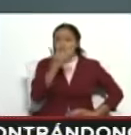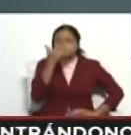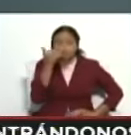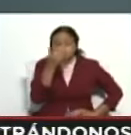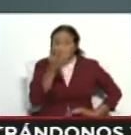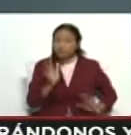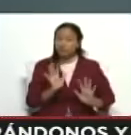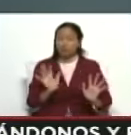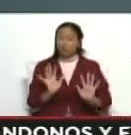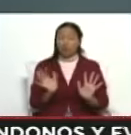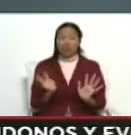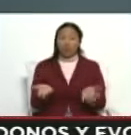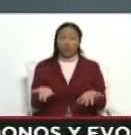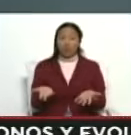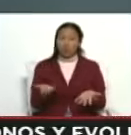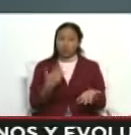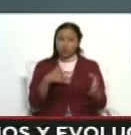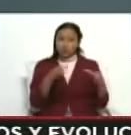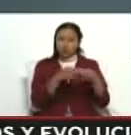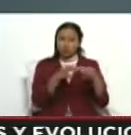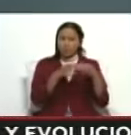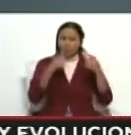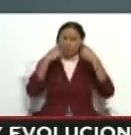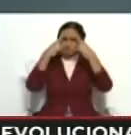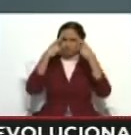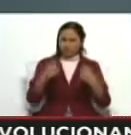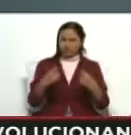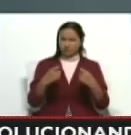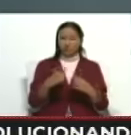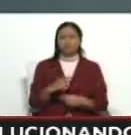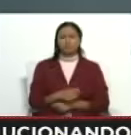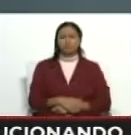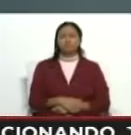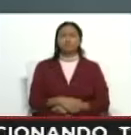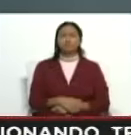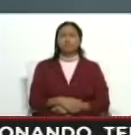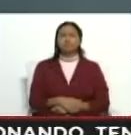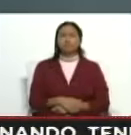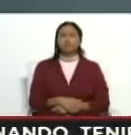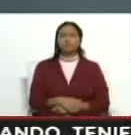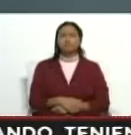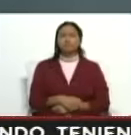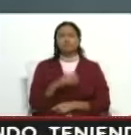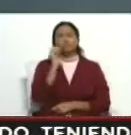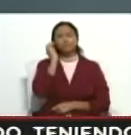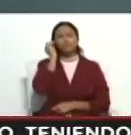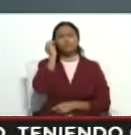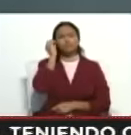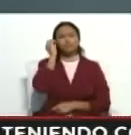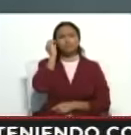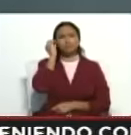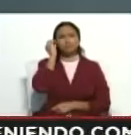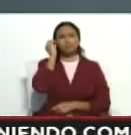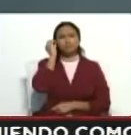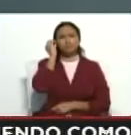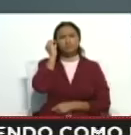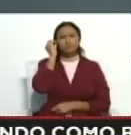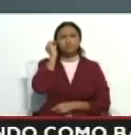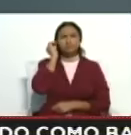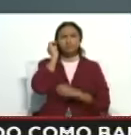tarifados que se ponen, Luis Guillermo, a elucubrar, y de verdad que es bueno así,